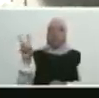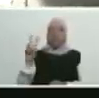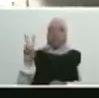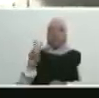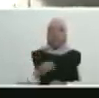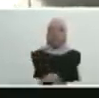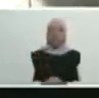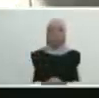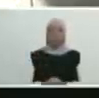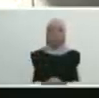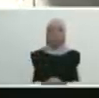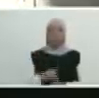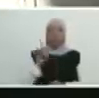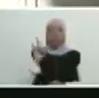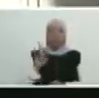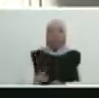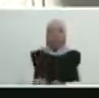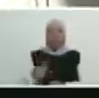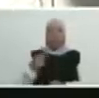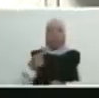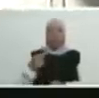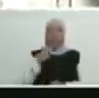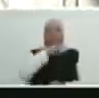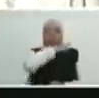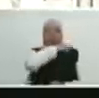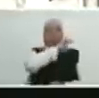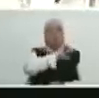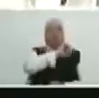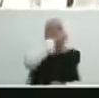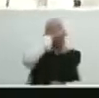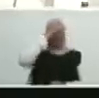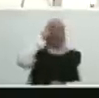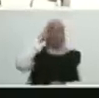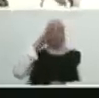Venezuela, comandante en jefe de la Fuerza Armada Nacional Bolivariana.